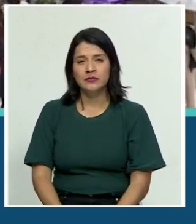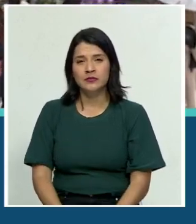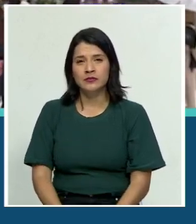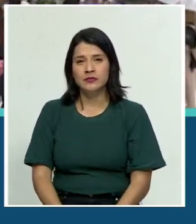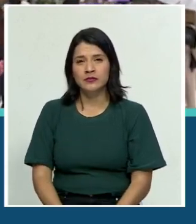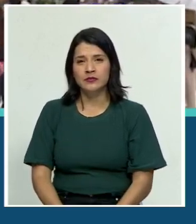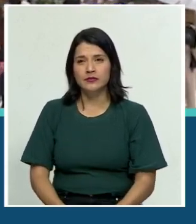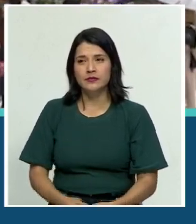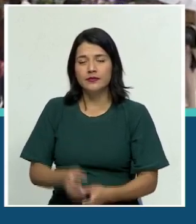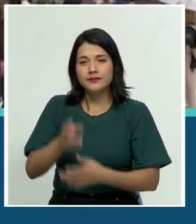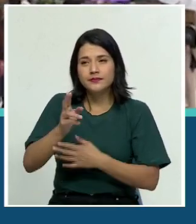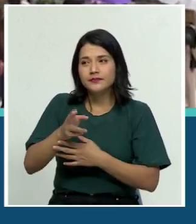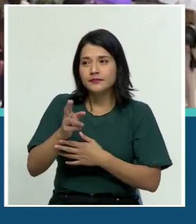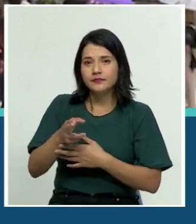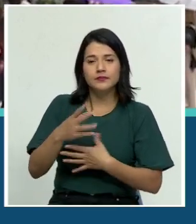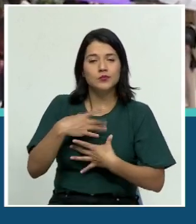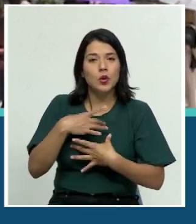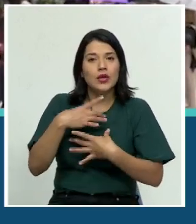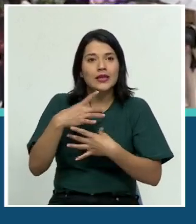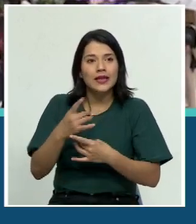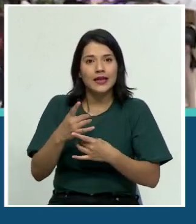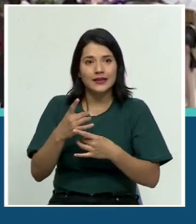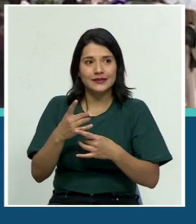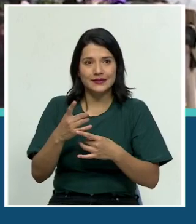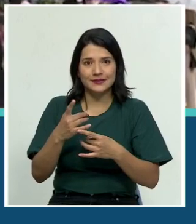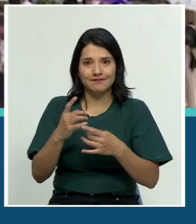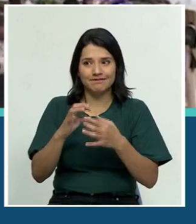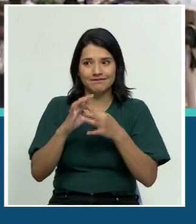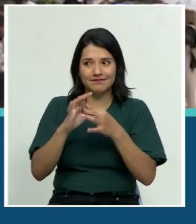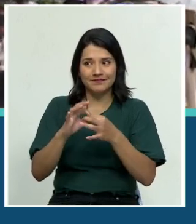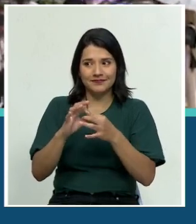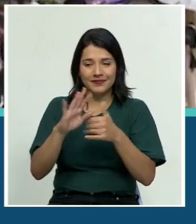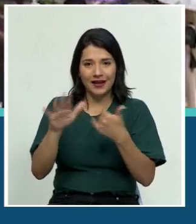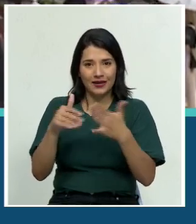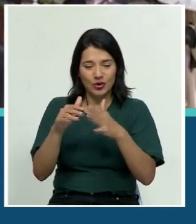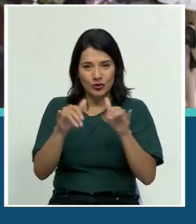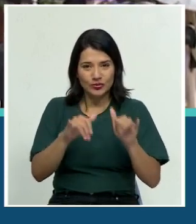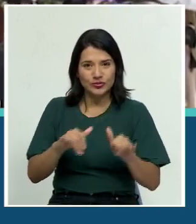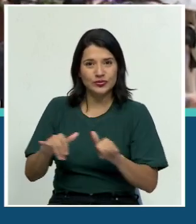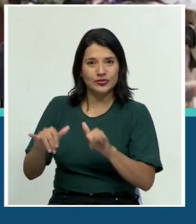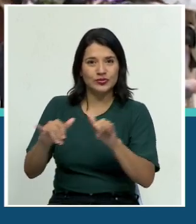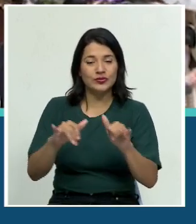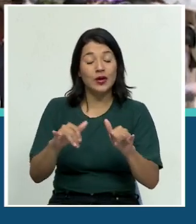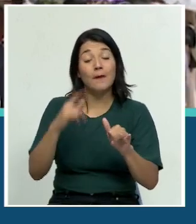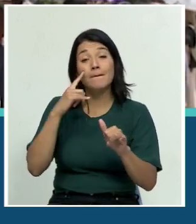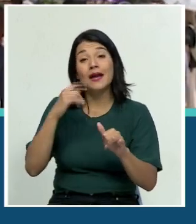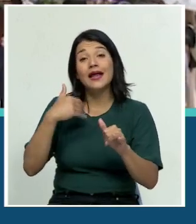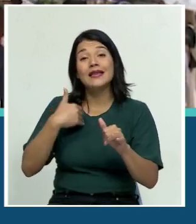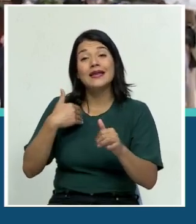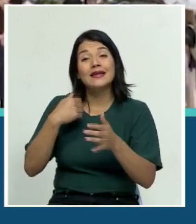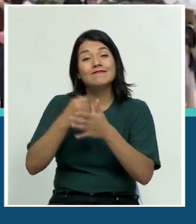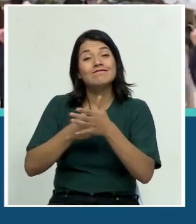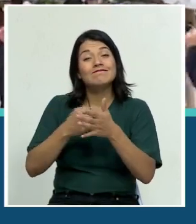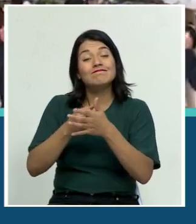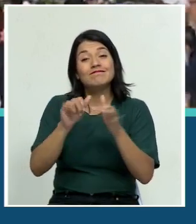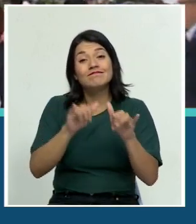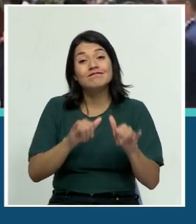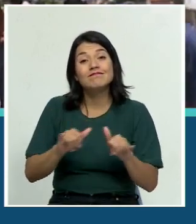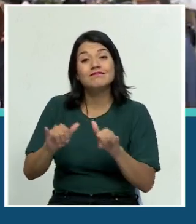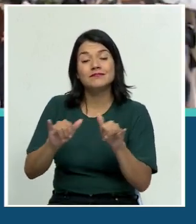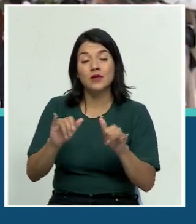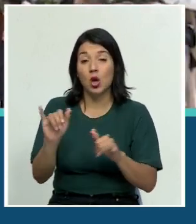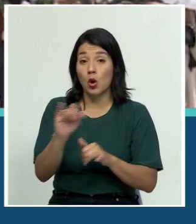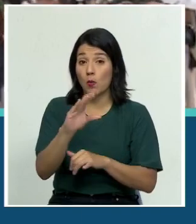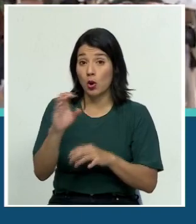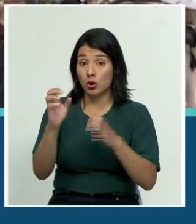de interés común que nos vincula a una lucha común como costarricenses. Entonces,